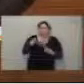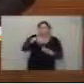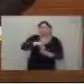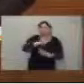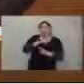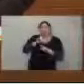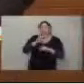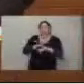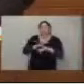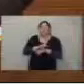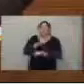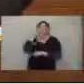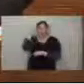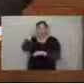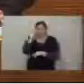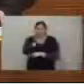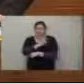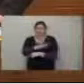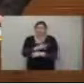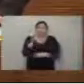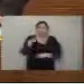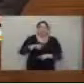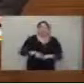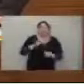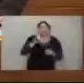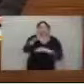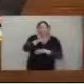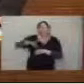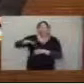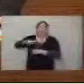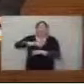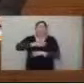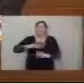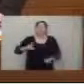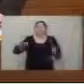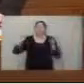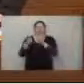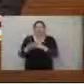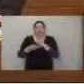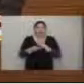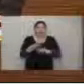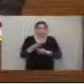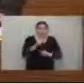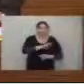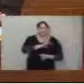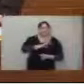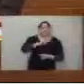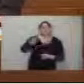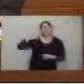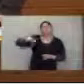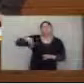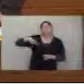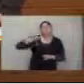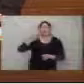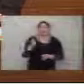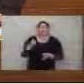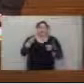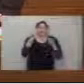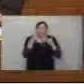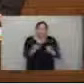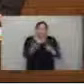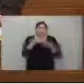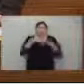entre las localidades en aquellas zonas donde se proponen algunas modificaciones. Señor Peña, la especificidad y las necesidades